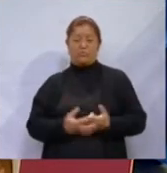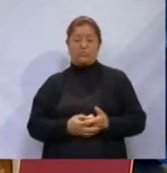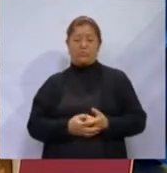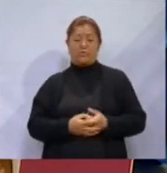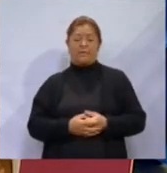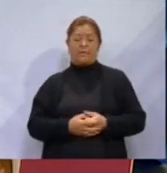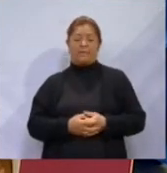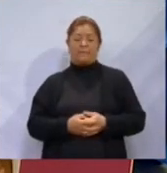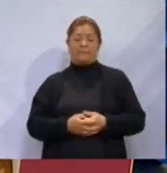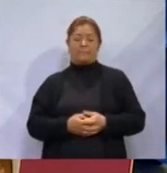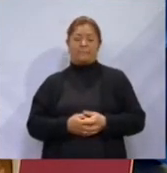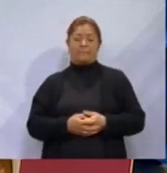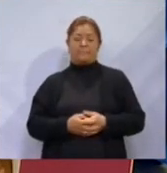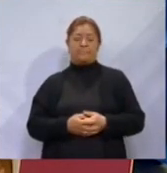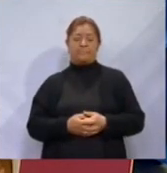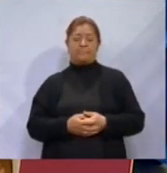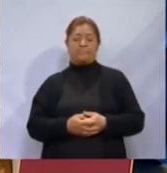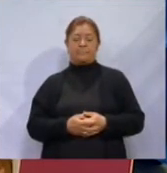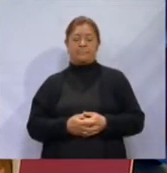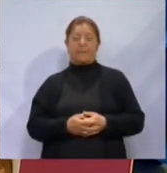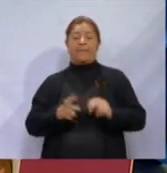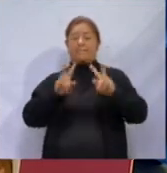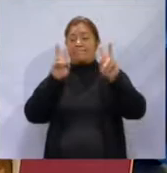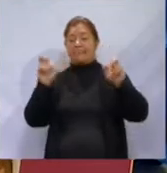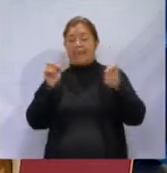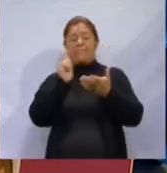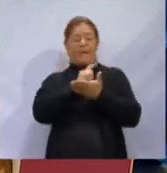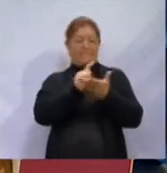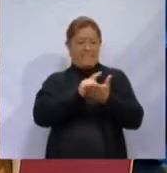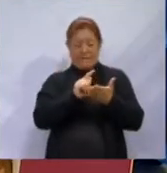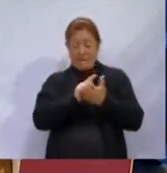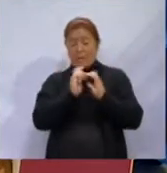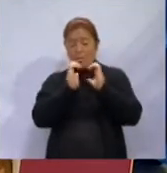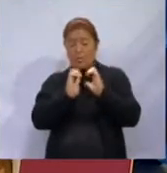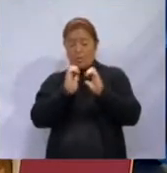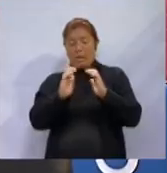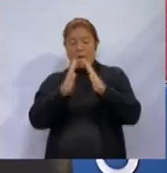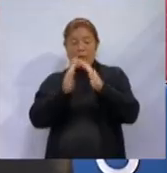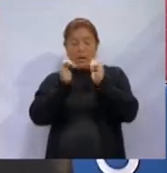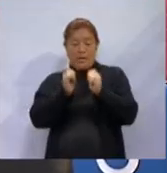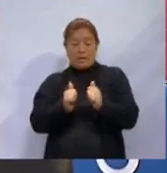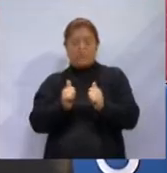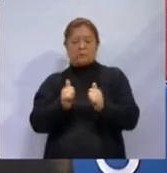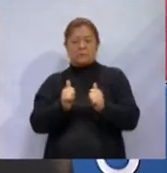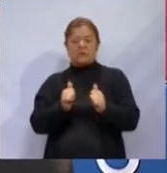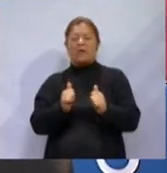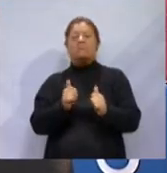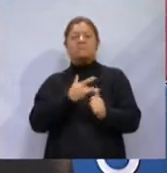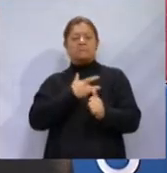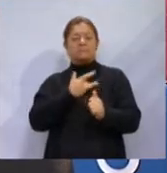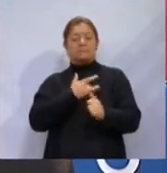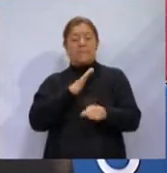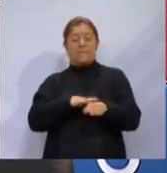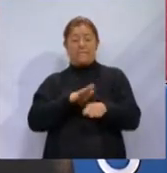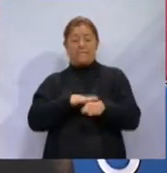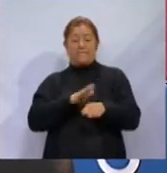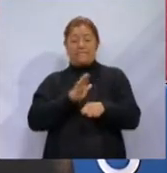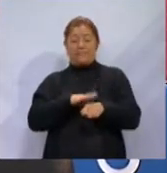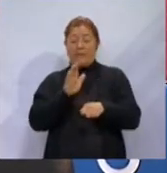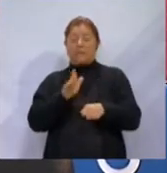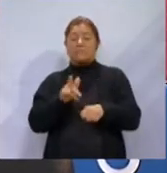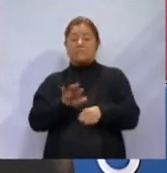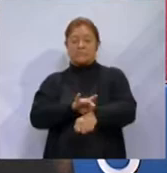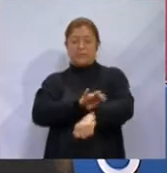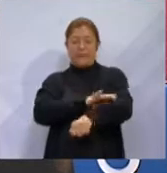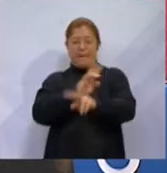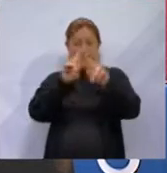en esta parte de la sanidad, de cuidarnos, de estar en casa, cómo es que afecta de manera